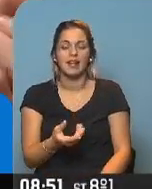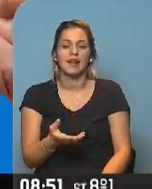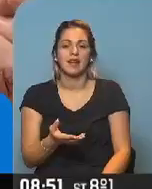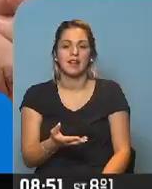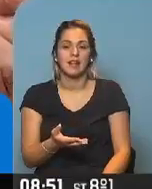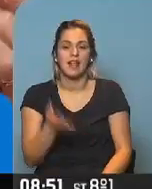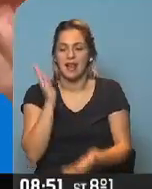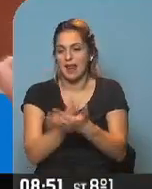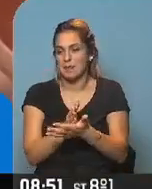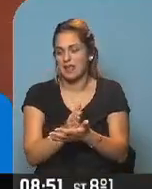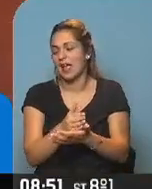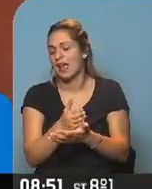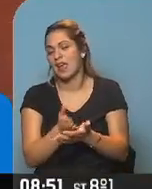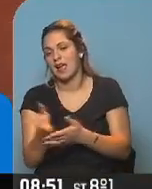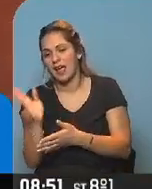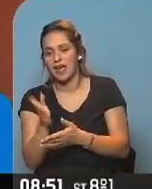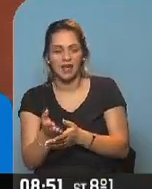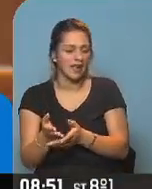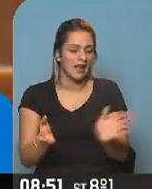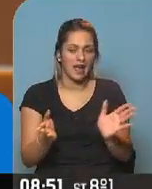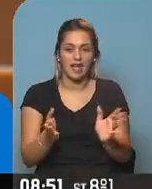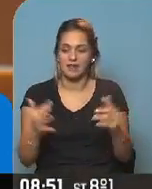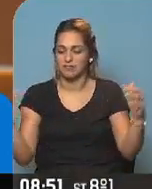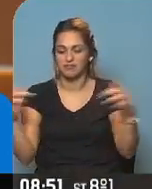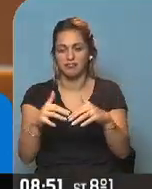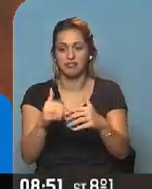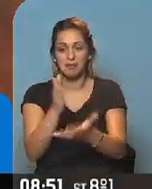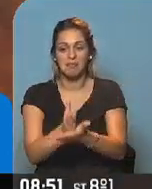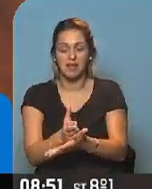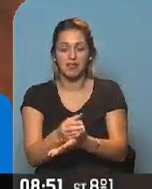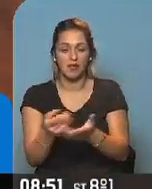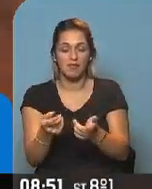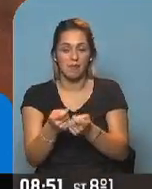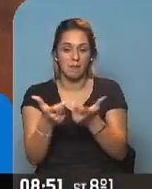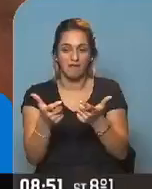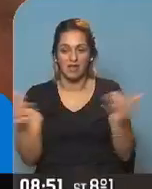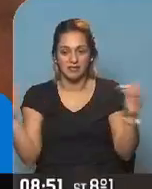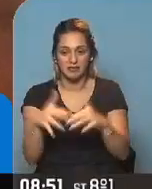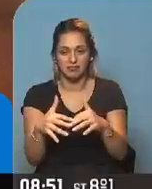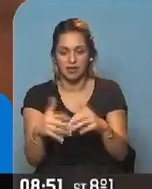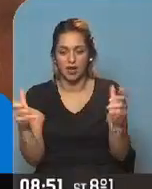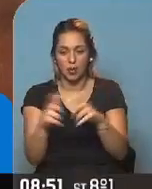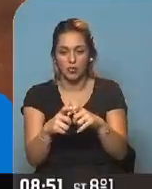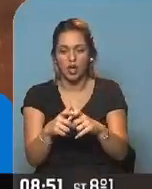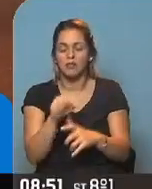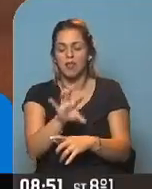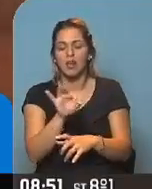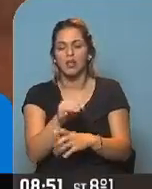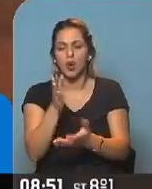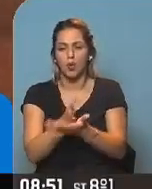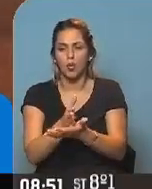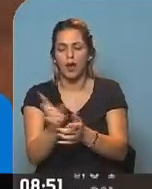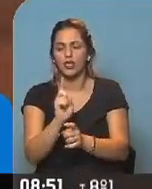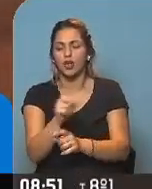de chuquisaca buenos aires- entonces pagaba para graco para muchos exactamente quedaba en el medio no se elige una ciudad que no era